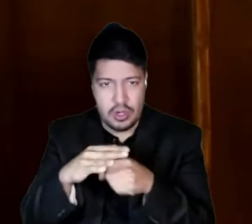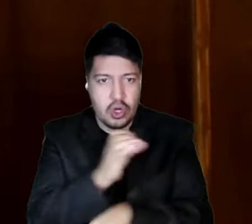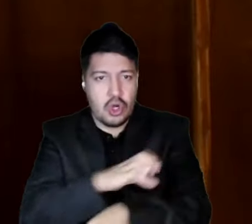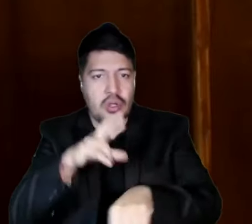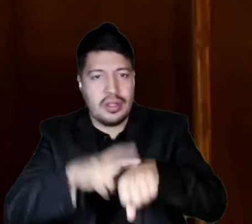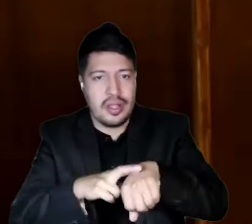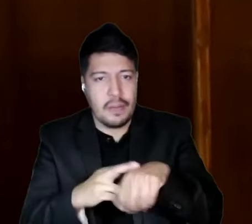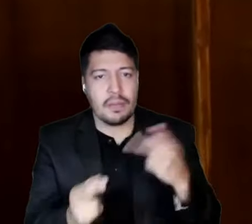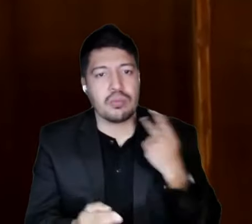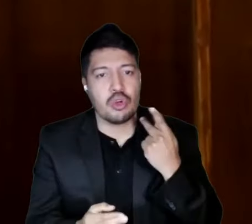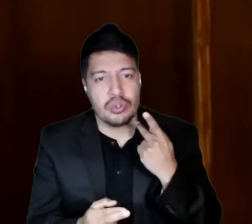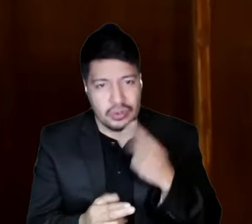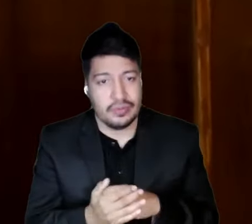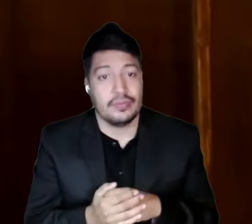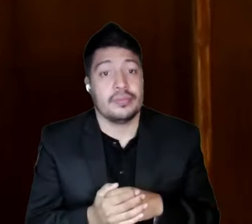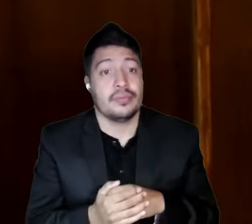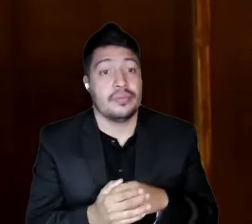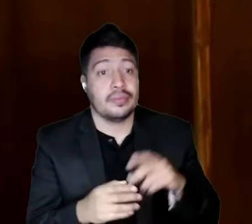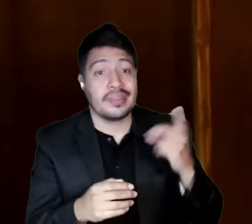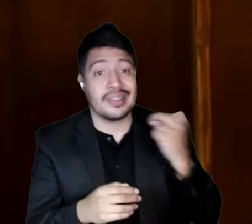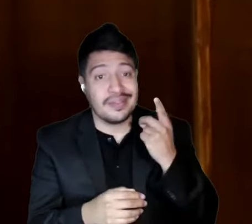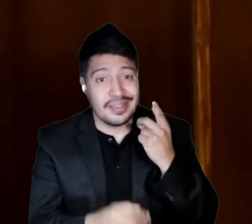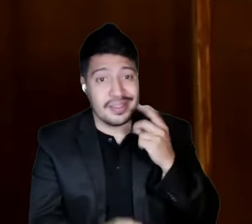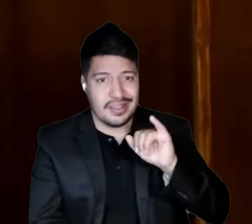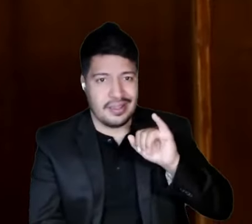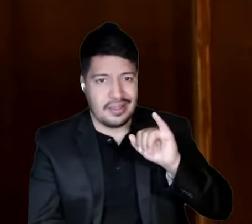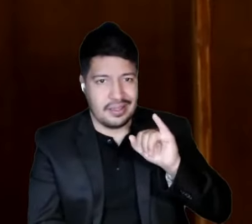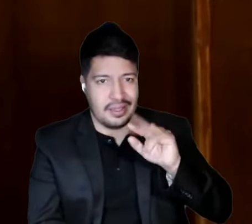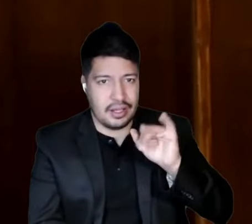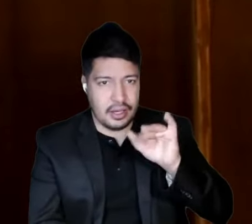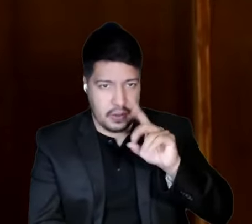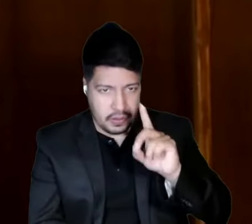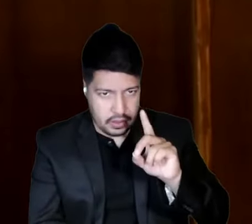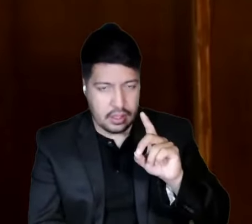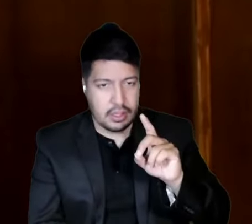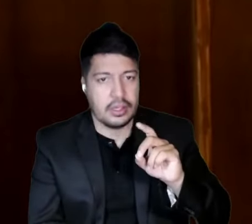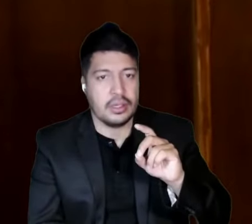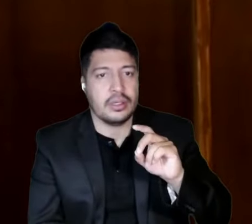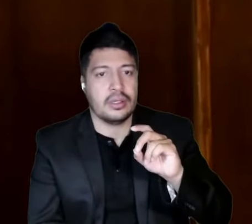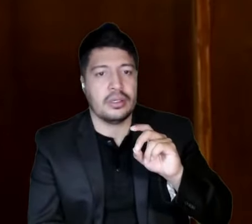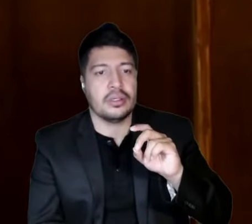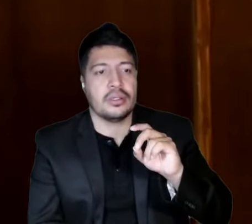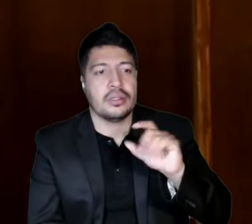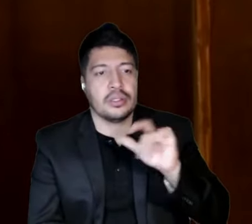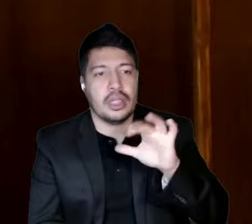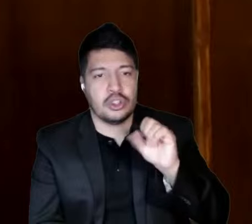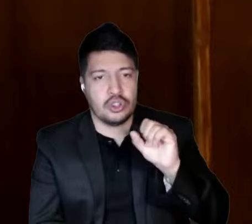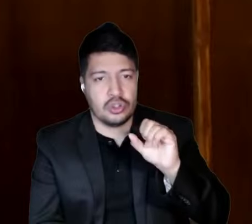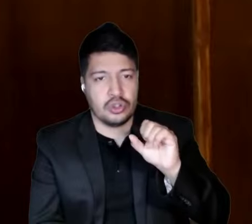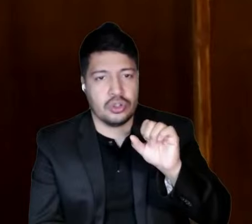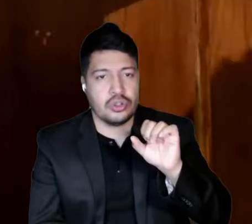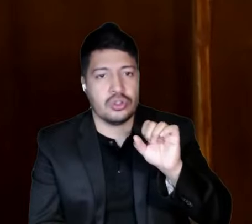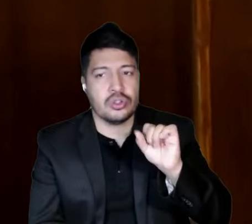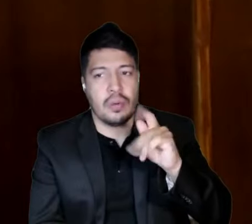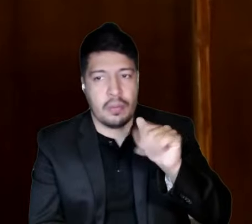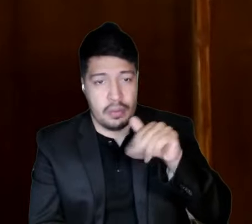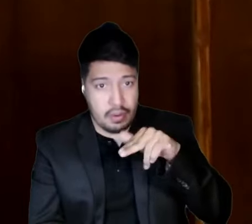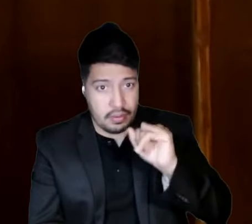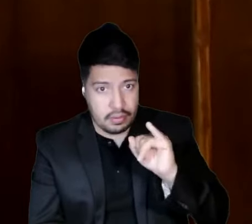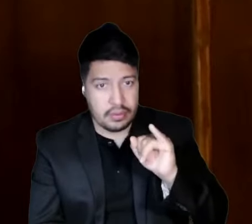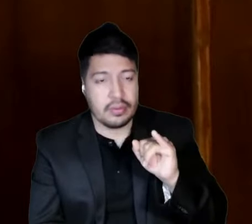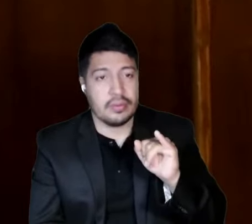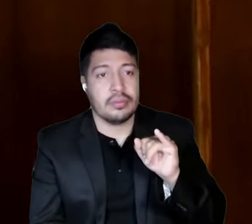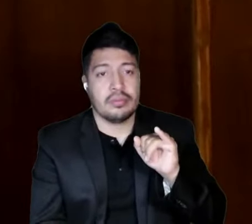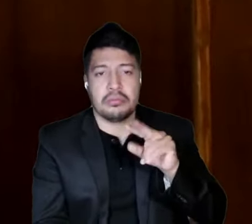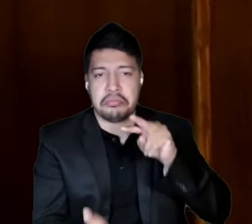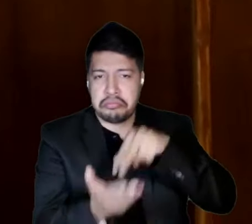diputada Ingrid krasopani chemel Castro presidenta de la 6 primera legislatura del Estado de México presente en